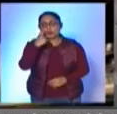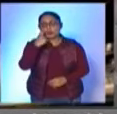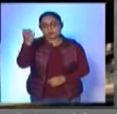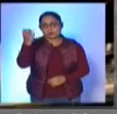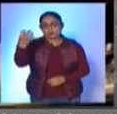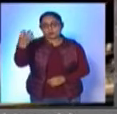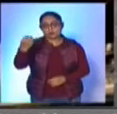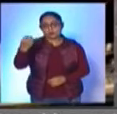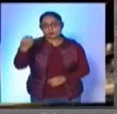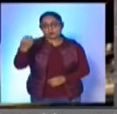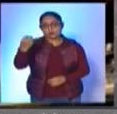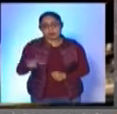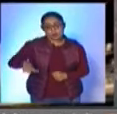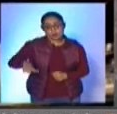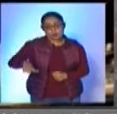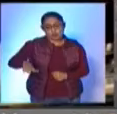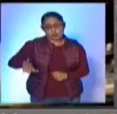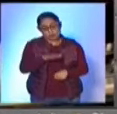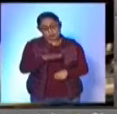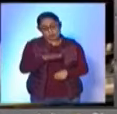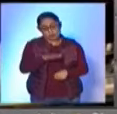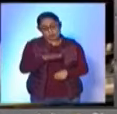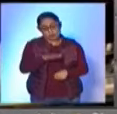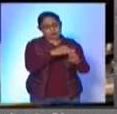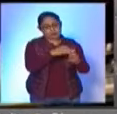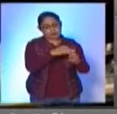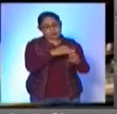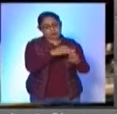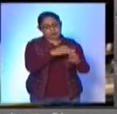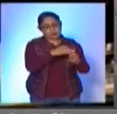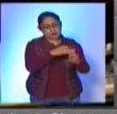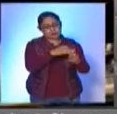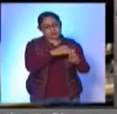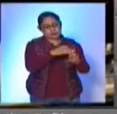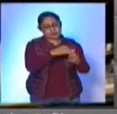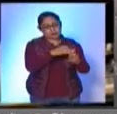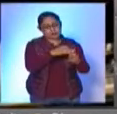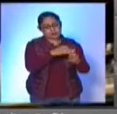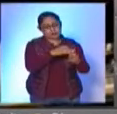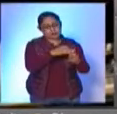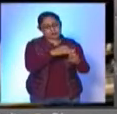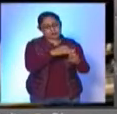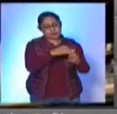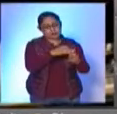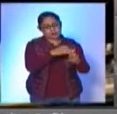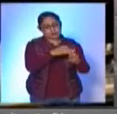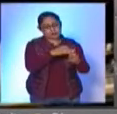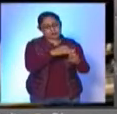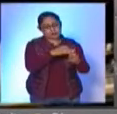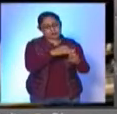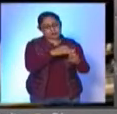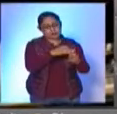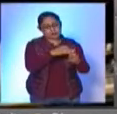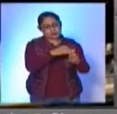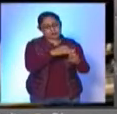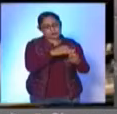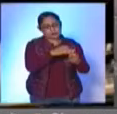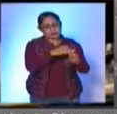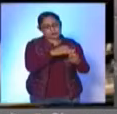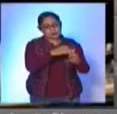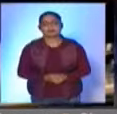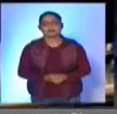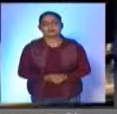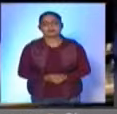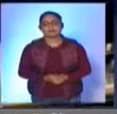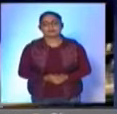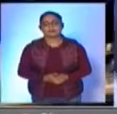llamado a la población para cumplir con las medidas de sanidad y ayudar a cortar la cadena de contagios. Con imágenes de Luis